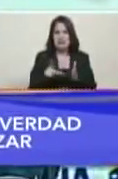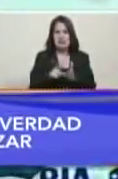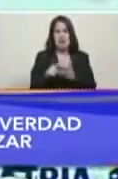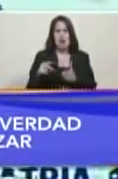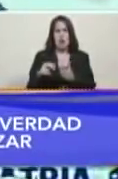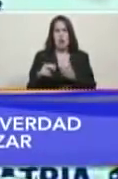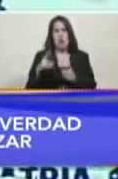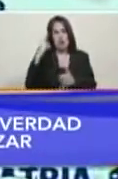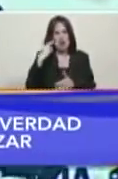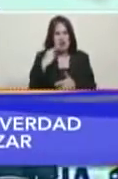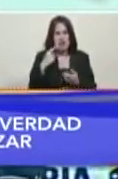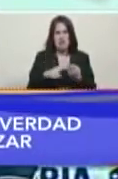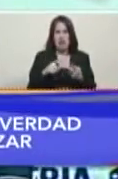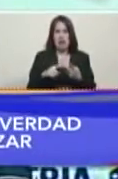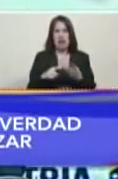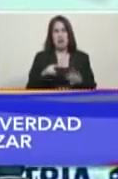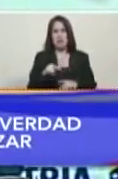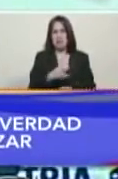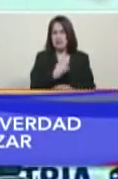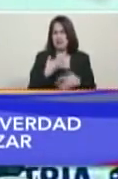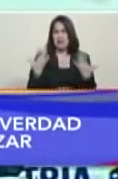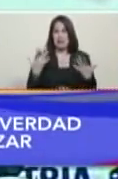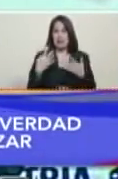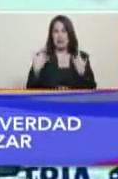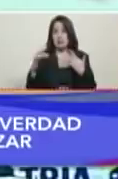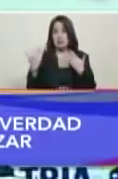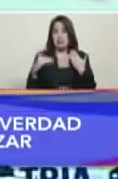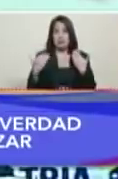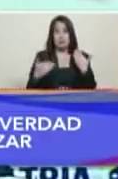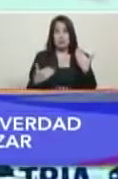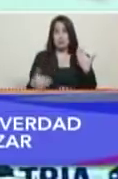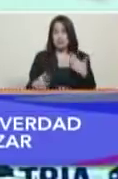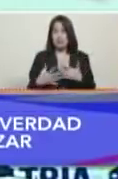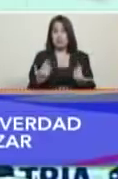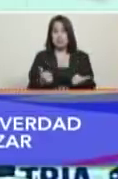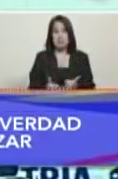Pensar en grande, actuar en grande, muy importante.